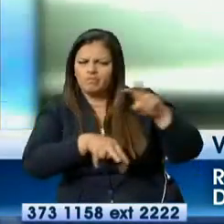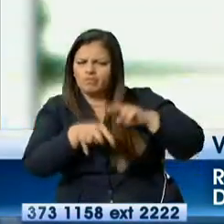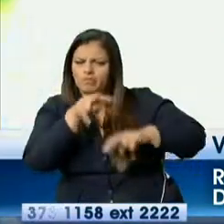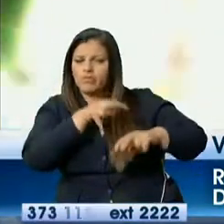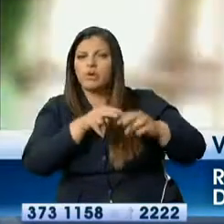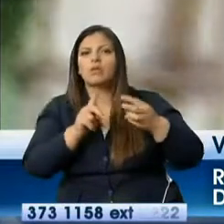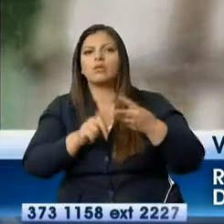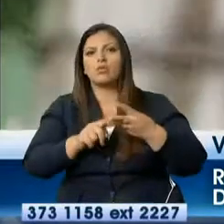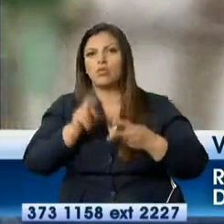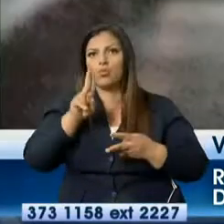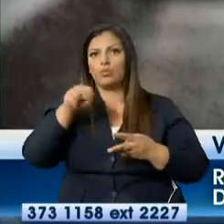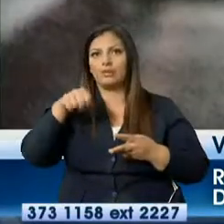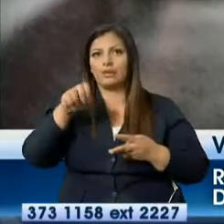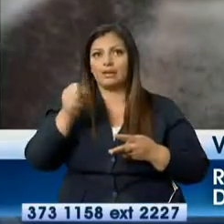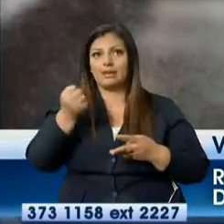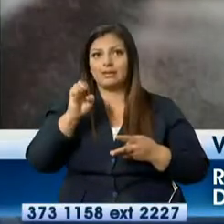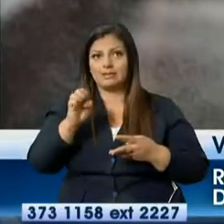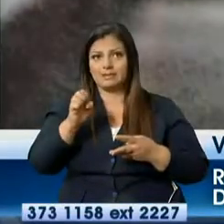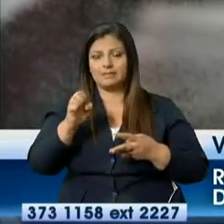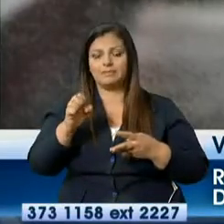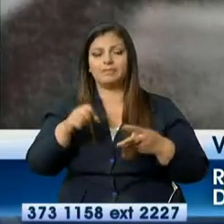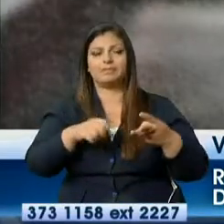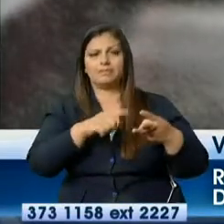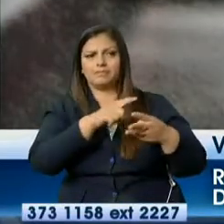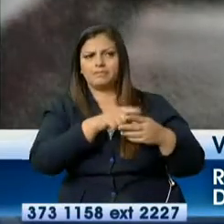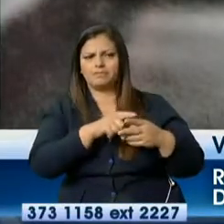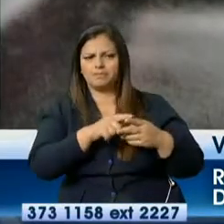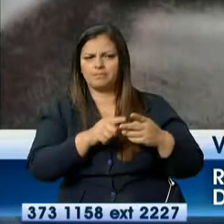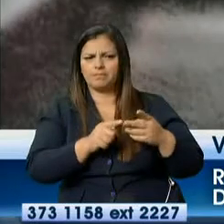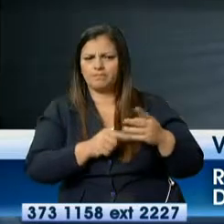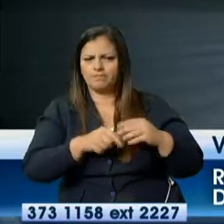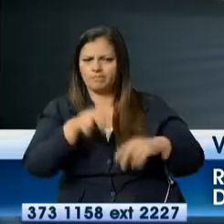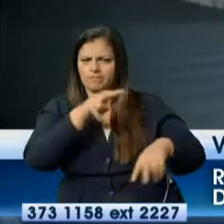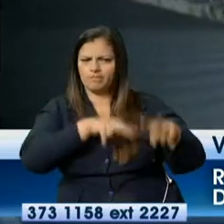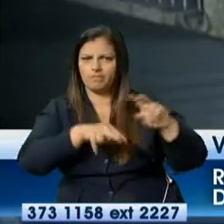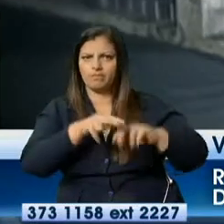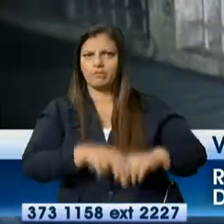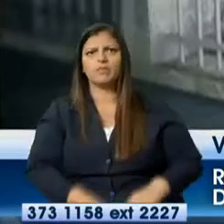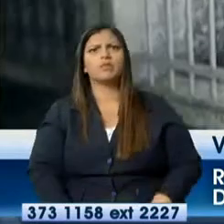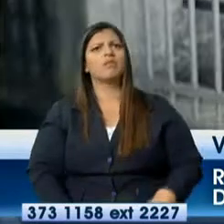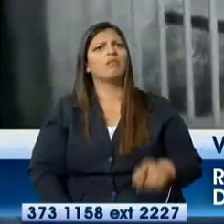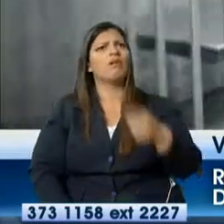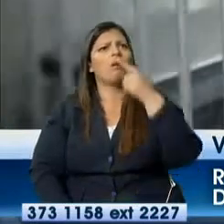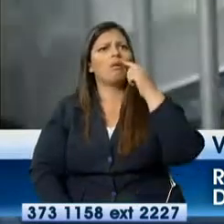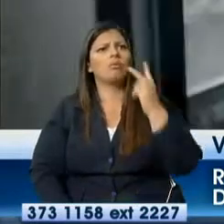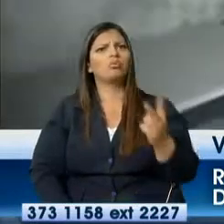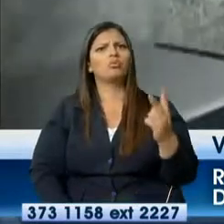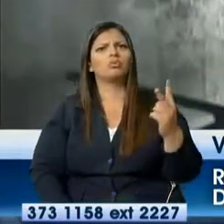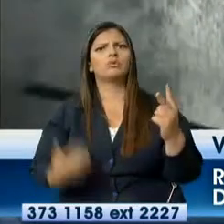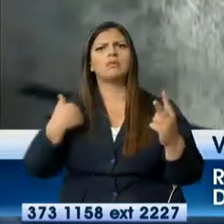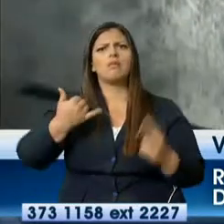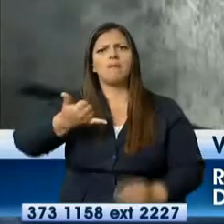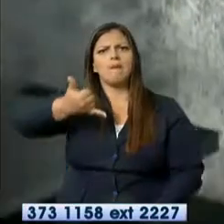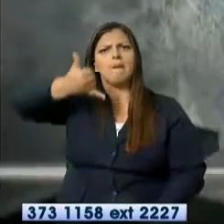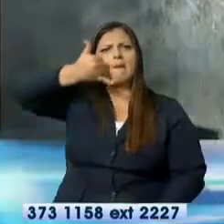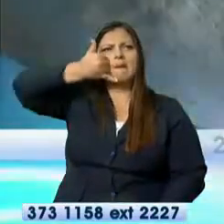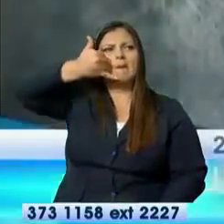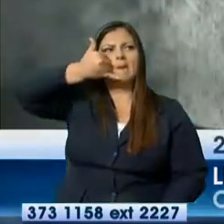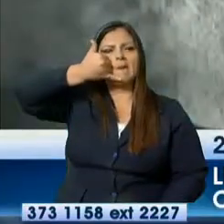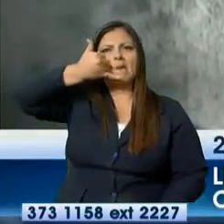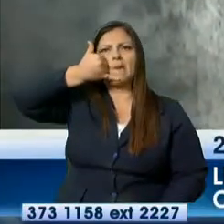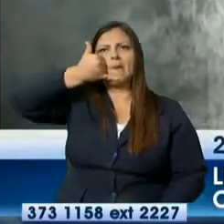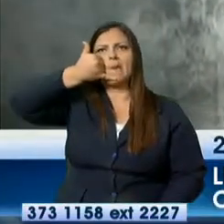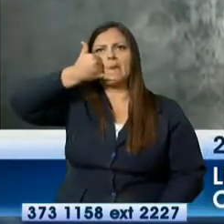UNACE. Aparentemente estos dos PPL poseían celulares que los modificaban con alambre de cobre para receptar